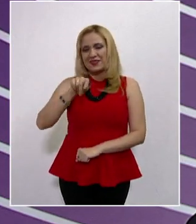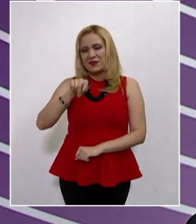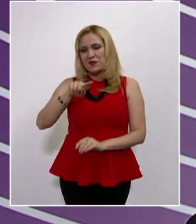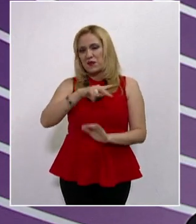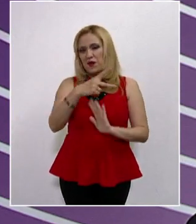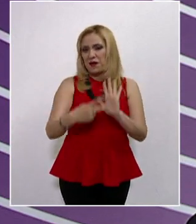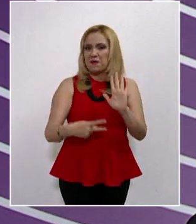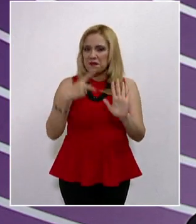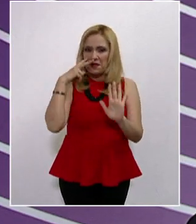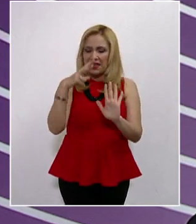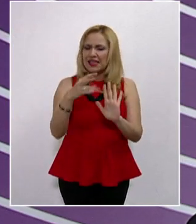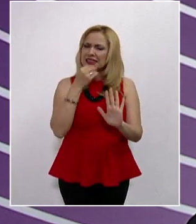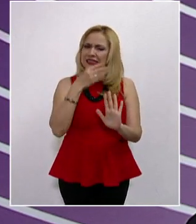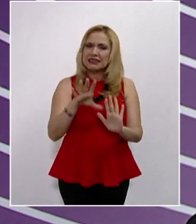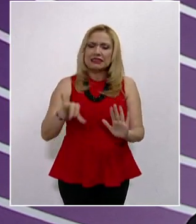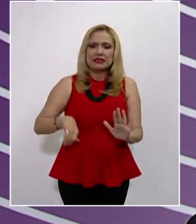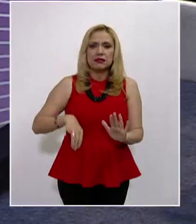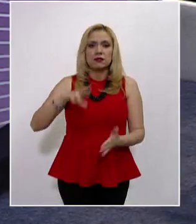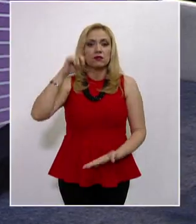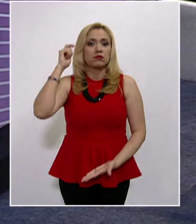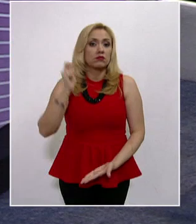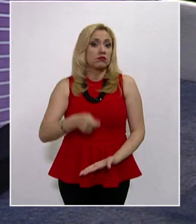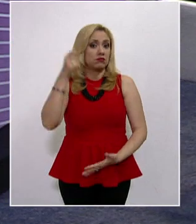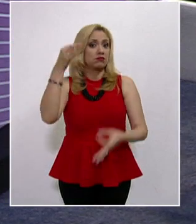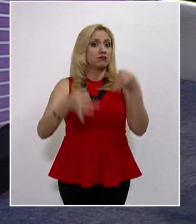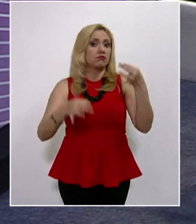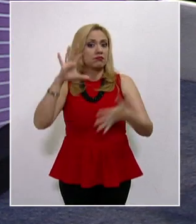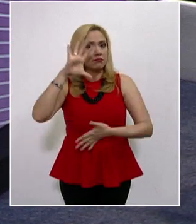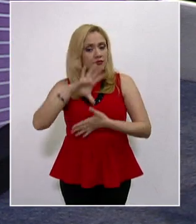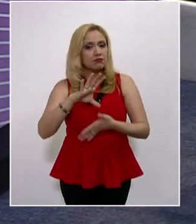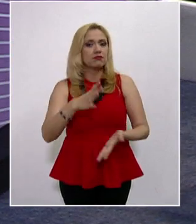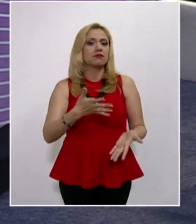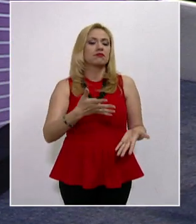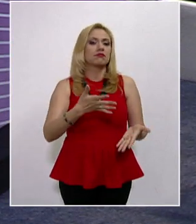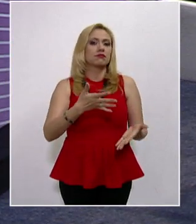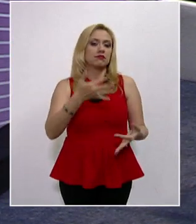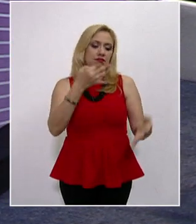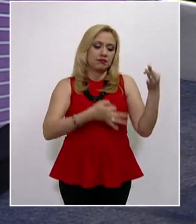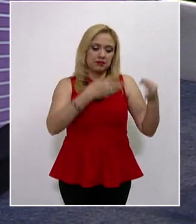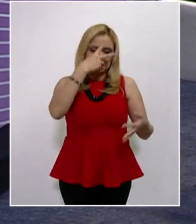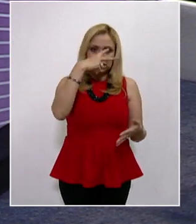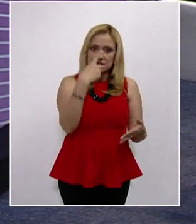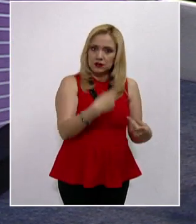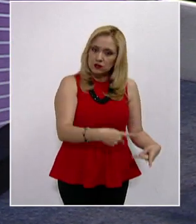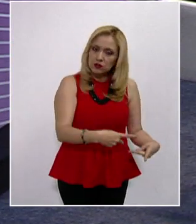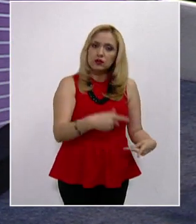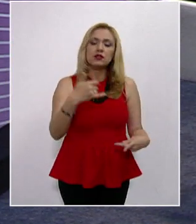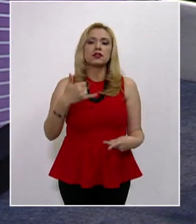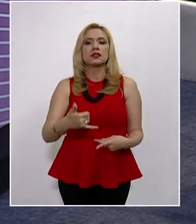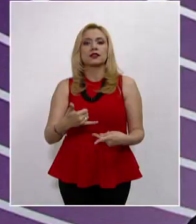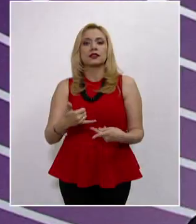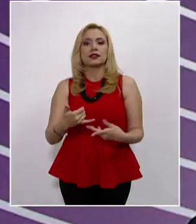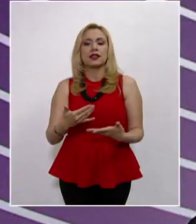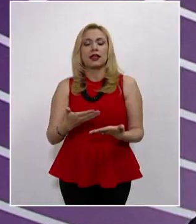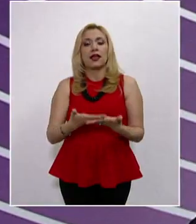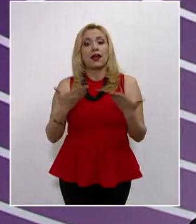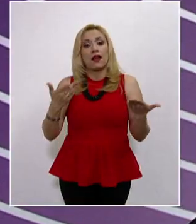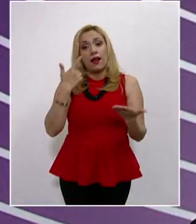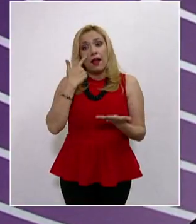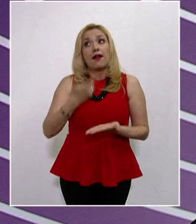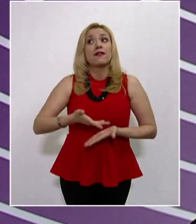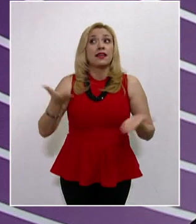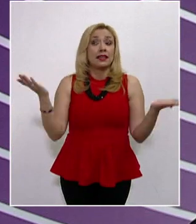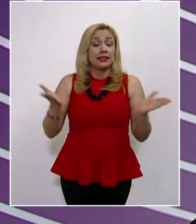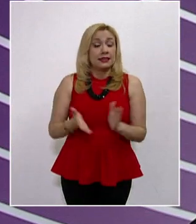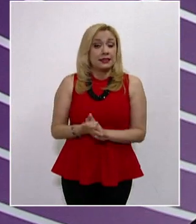sobre las sentencias de la Corte Interamericana, la sentencia de la Corte Mexicana, y pues bueno, vamos a ver, como nos